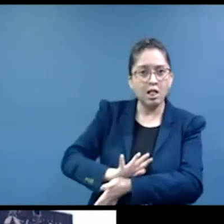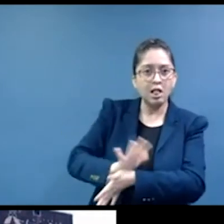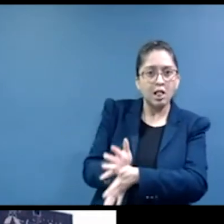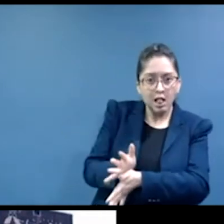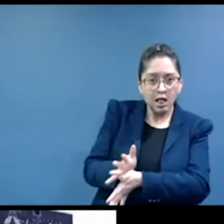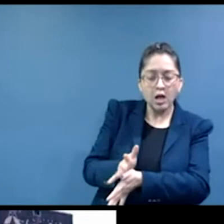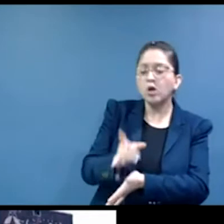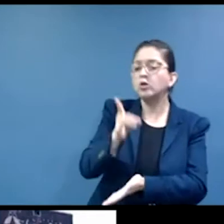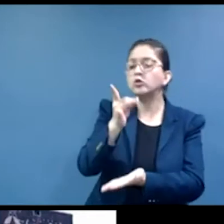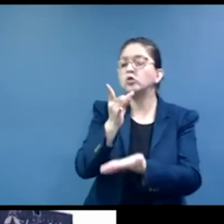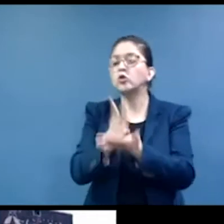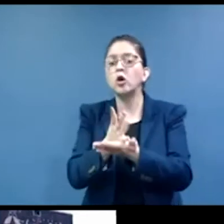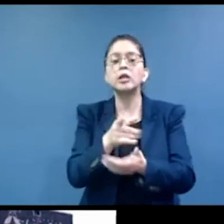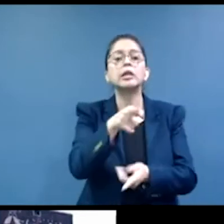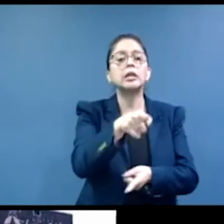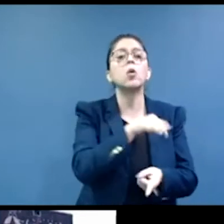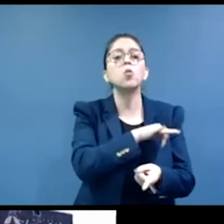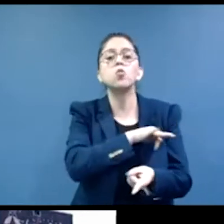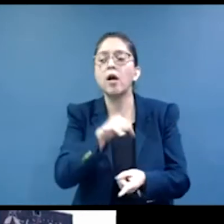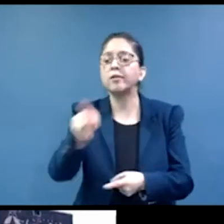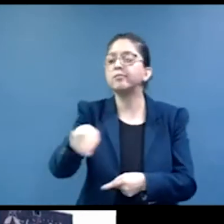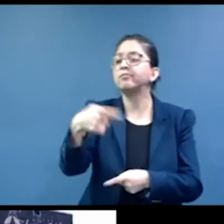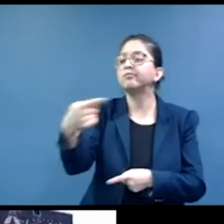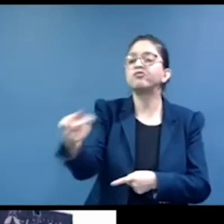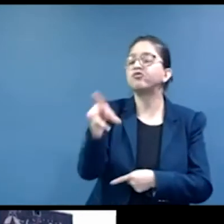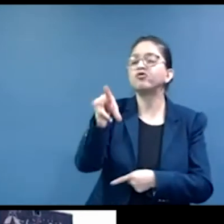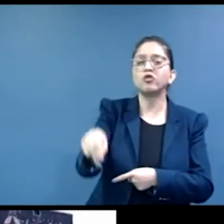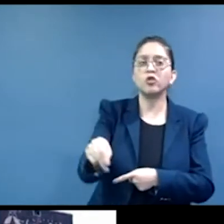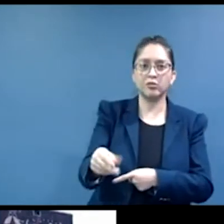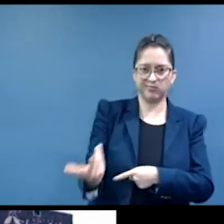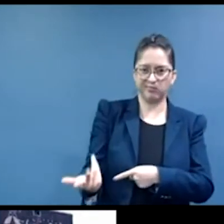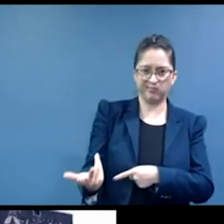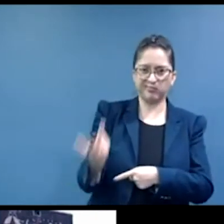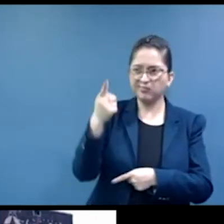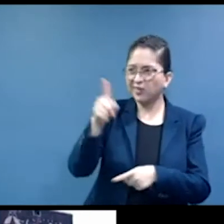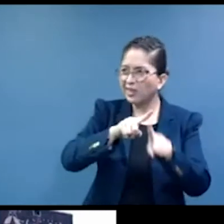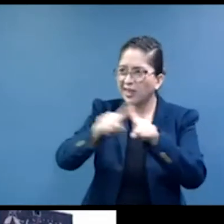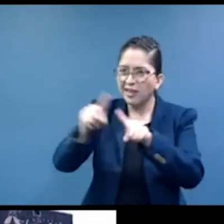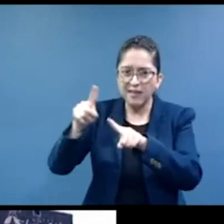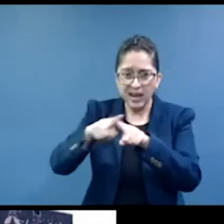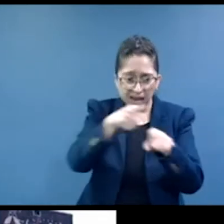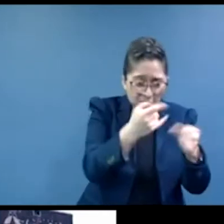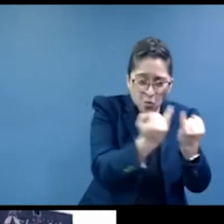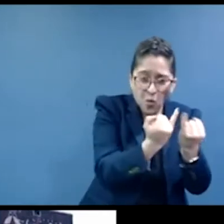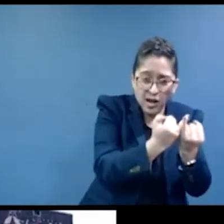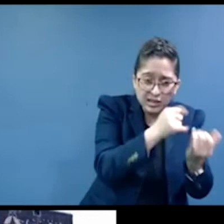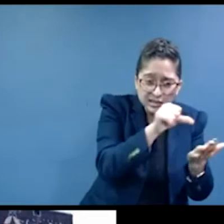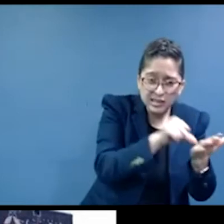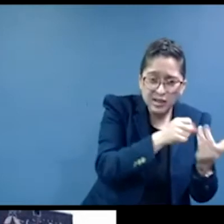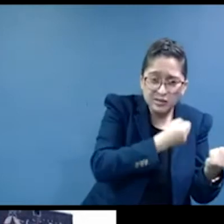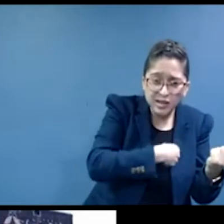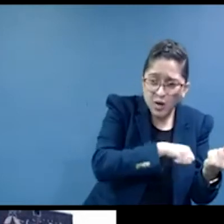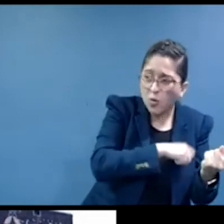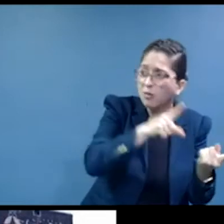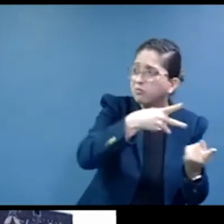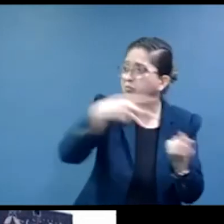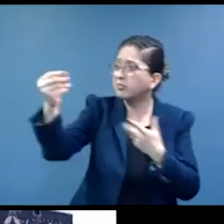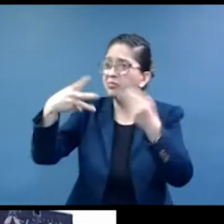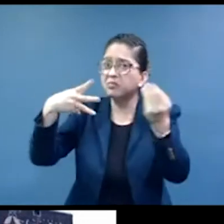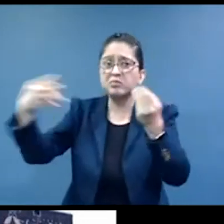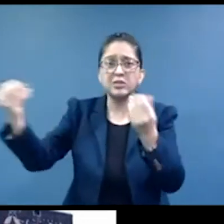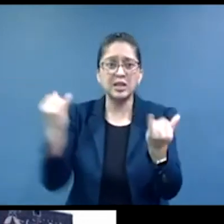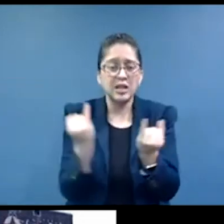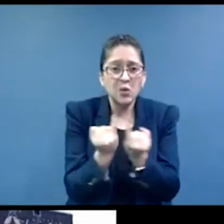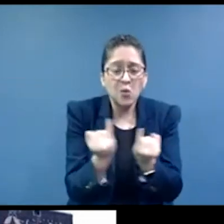esta institución, ¿no? que existen en todas las demás instituciones de salud pública. Este caso también representa un hito porque